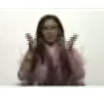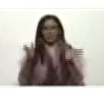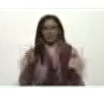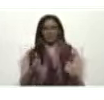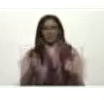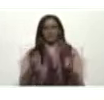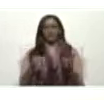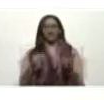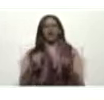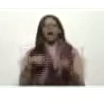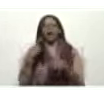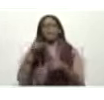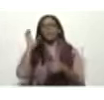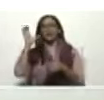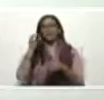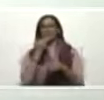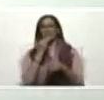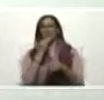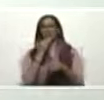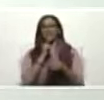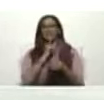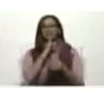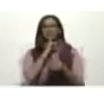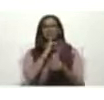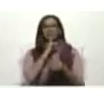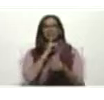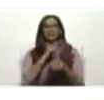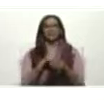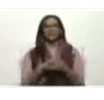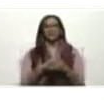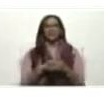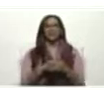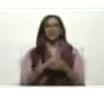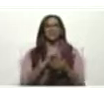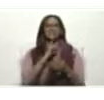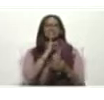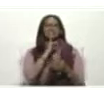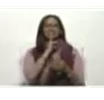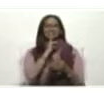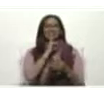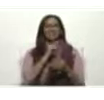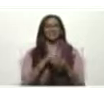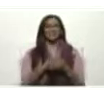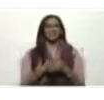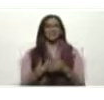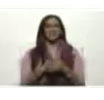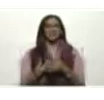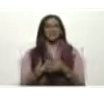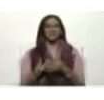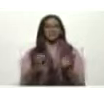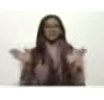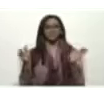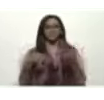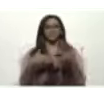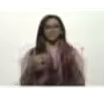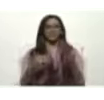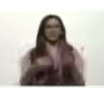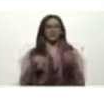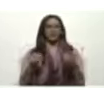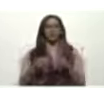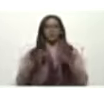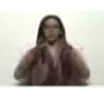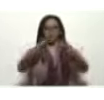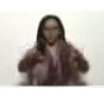vecino. En silencio tenía que ser. Triangulados. Triangulados. Los